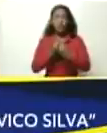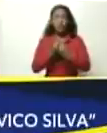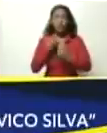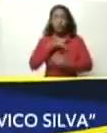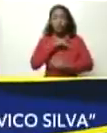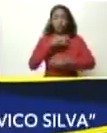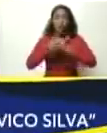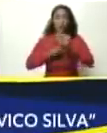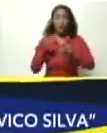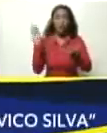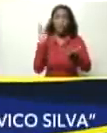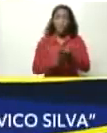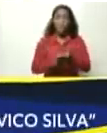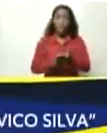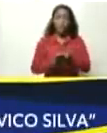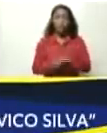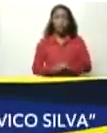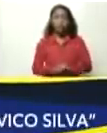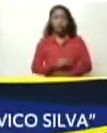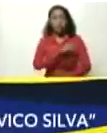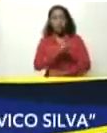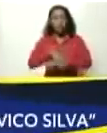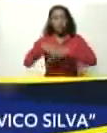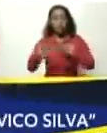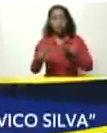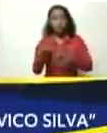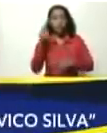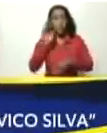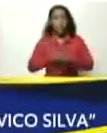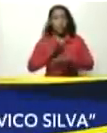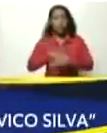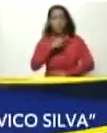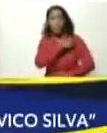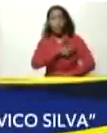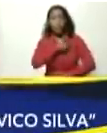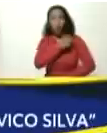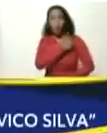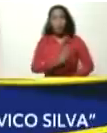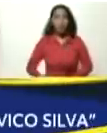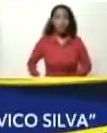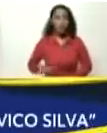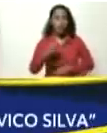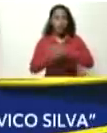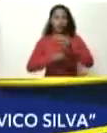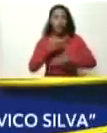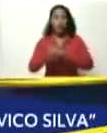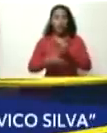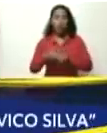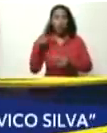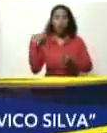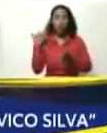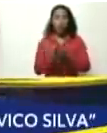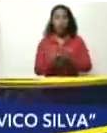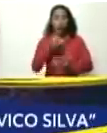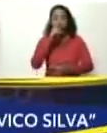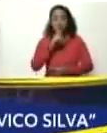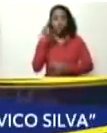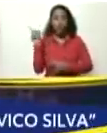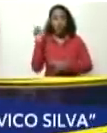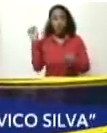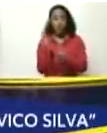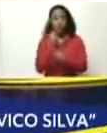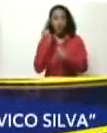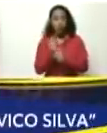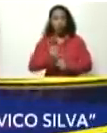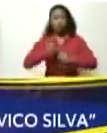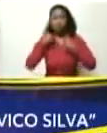acá aplicamos debido a todo lo que fue el protocolo presidencial que se dio durante estos 2 años, que ha sido un trabajo